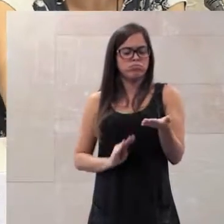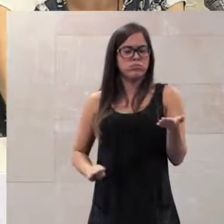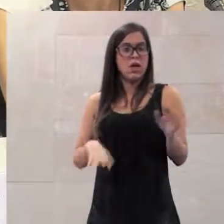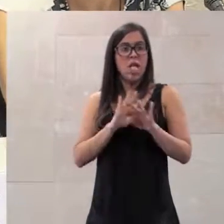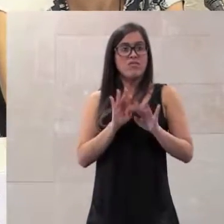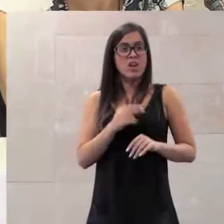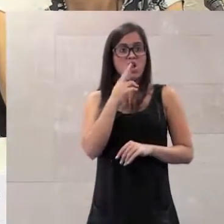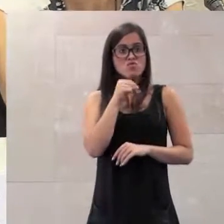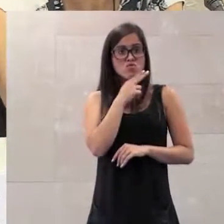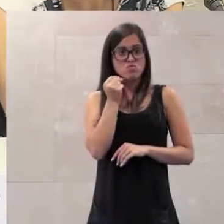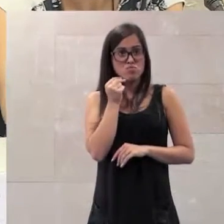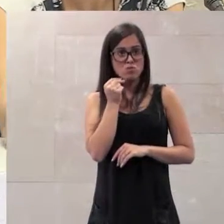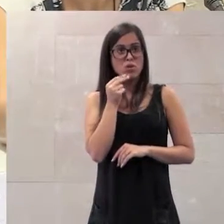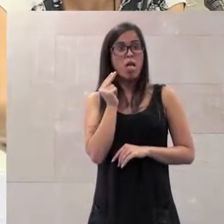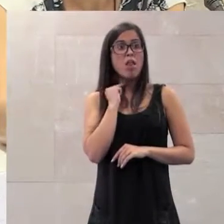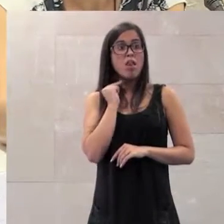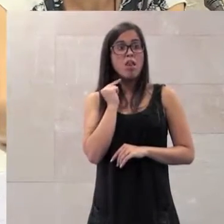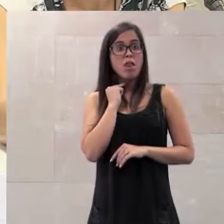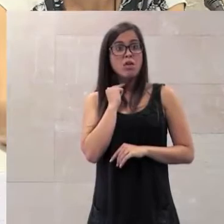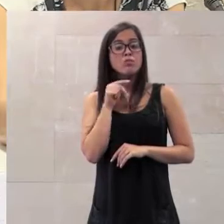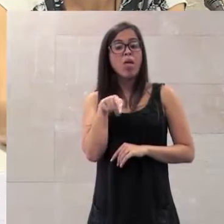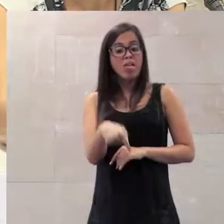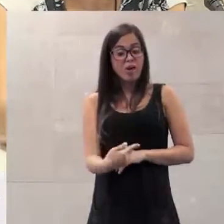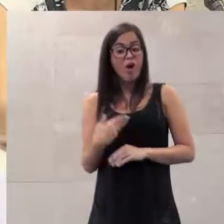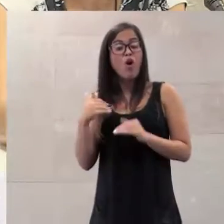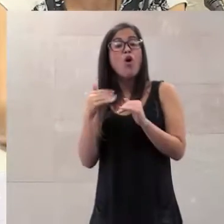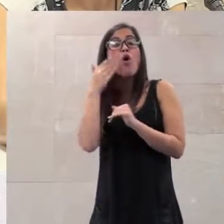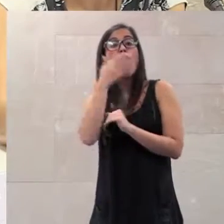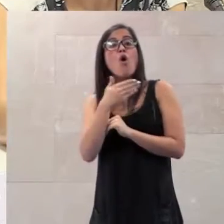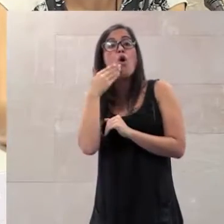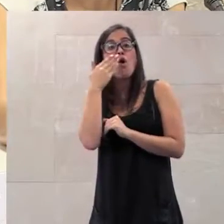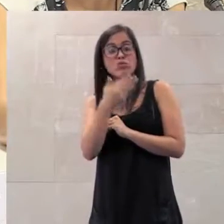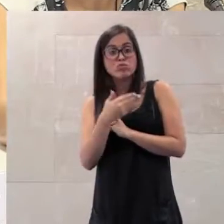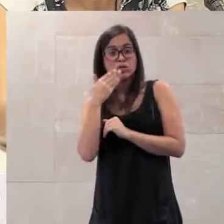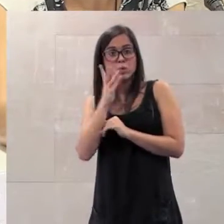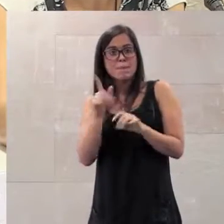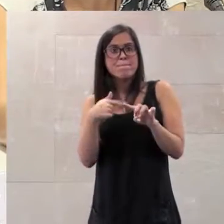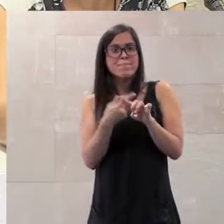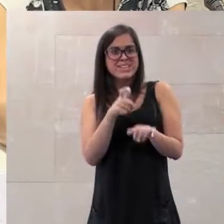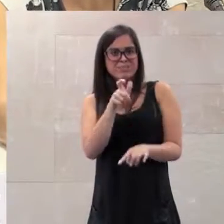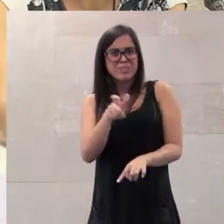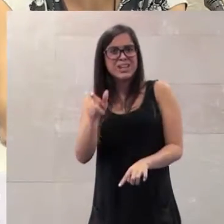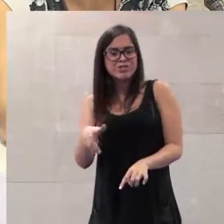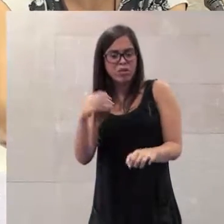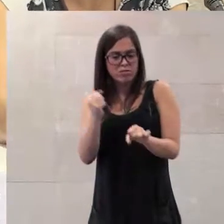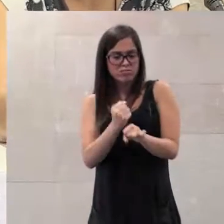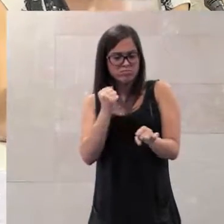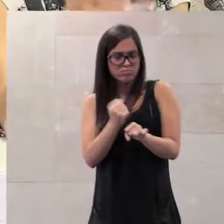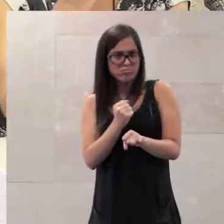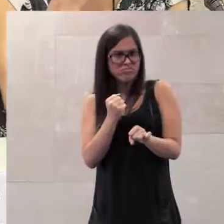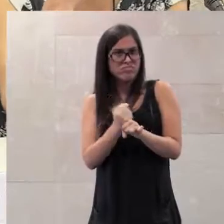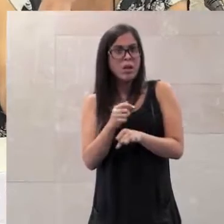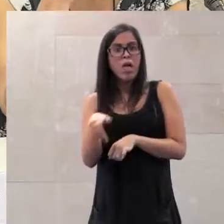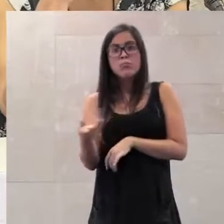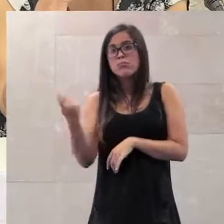compromiso que coge la Diputación con esta escuela y, desde luego, el personal que lo lidera, que son unas